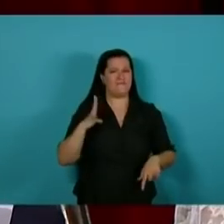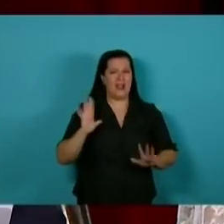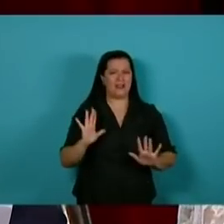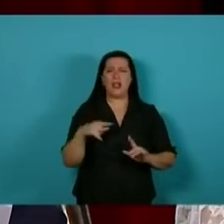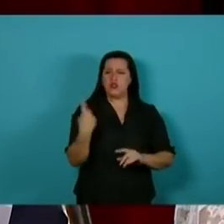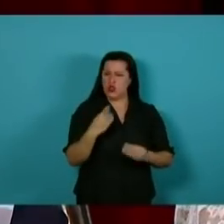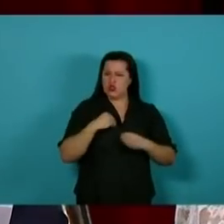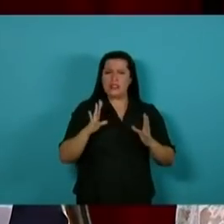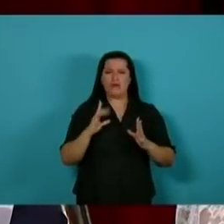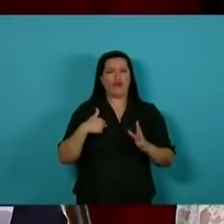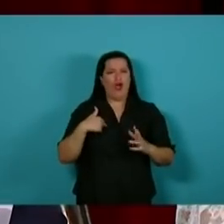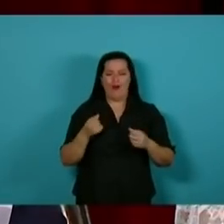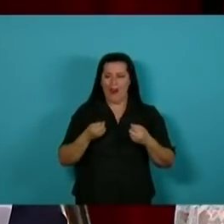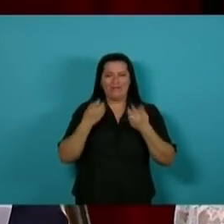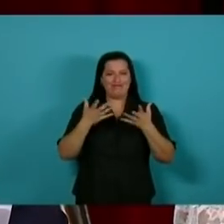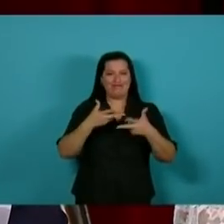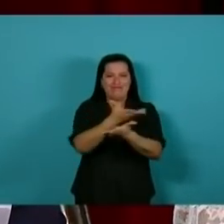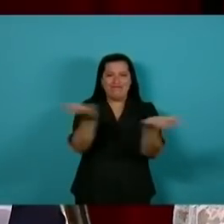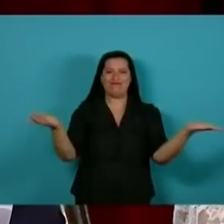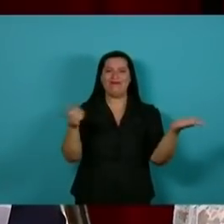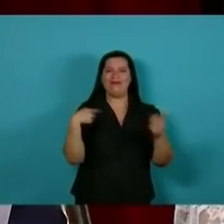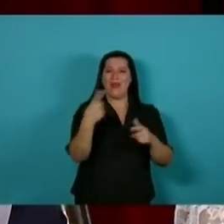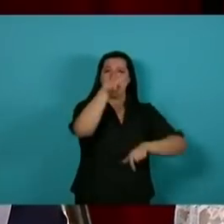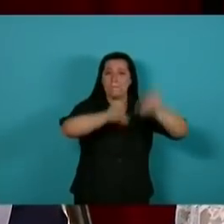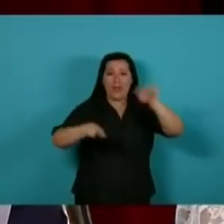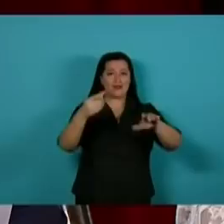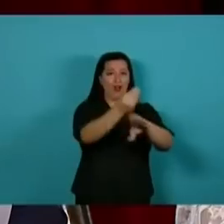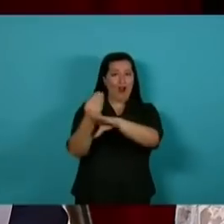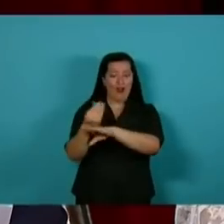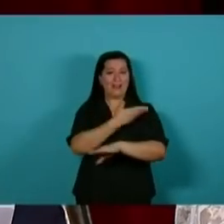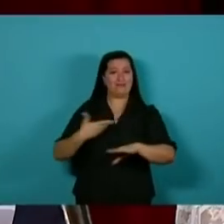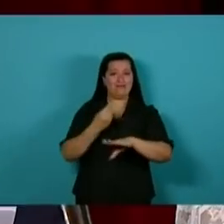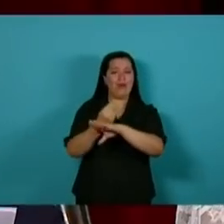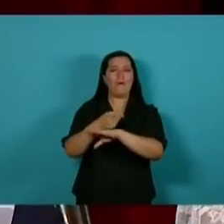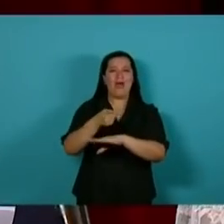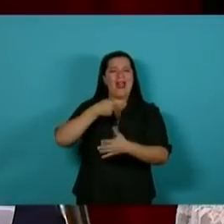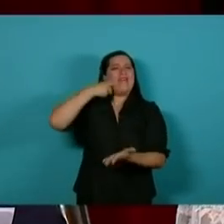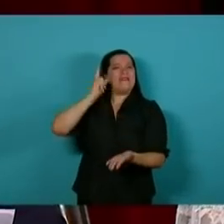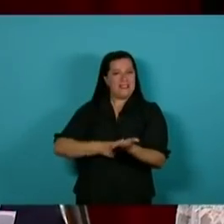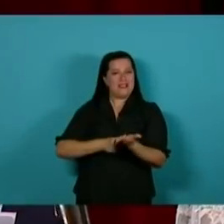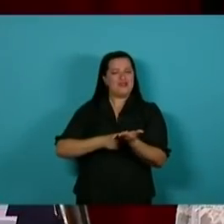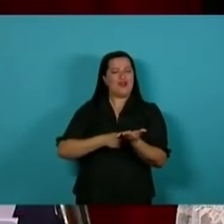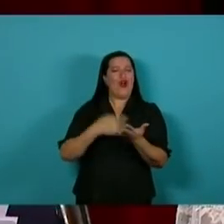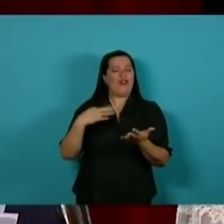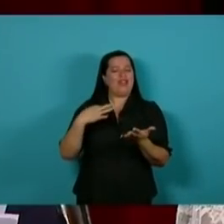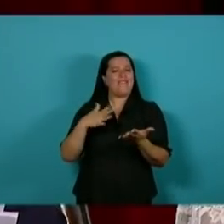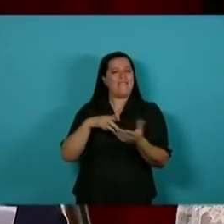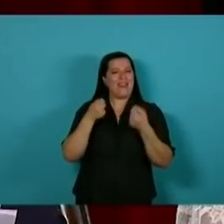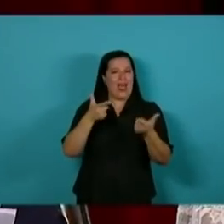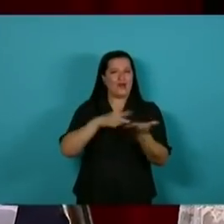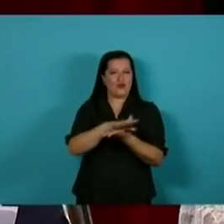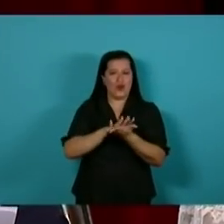siento que expreso a una generación que llega en esta hora al poder para tomar la decisión de saldarlas.